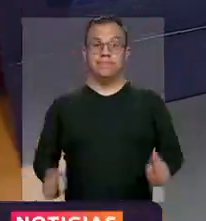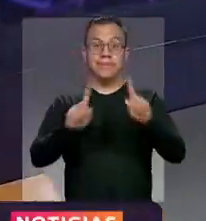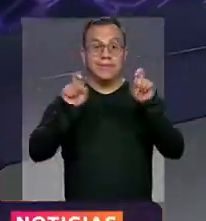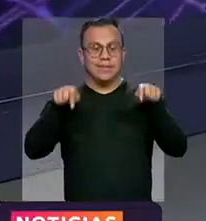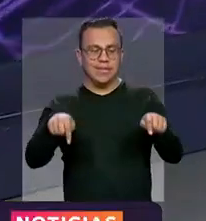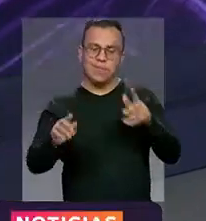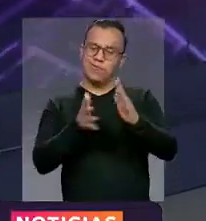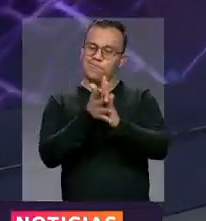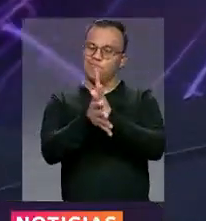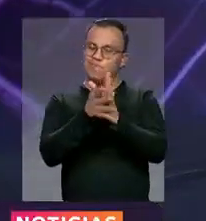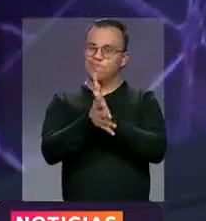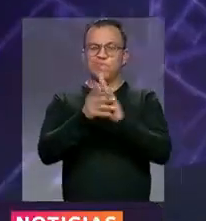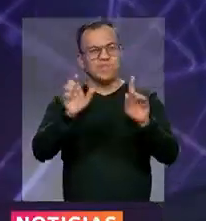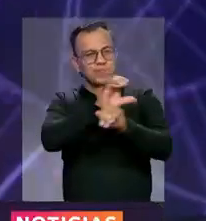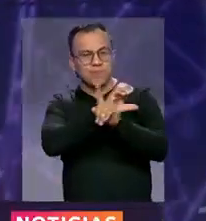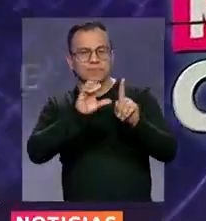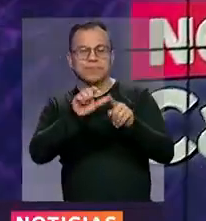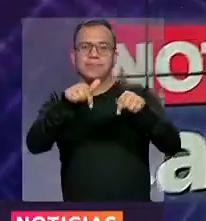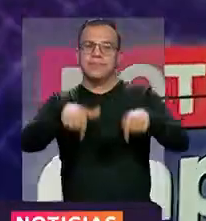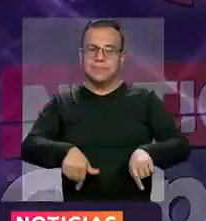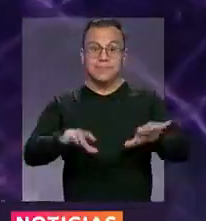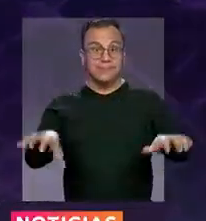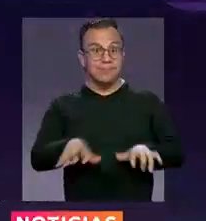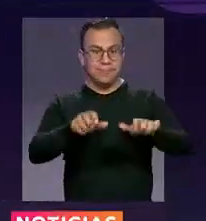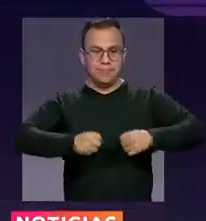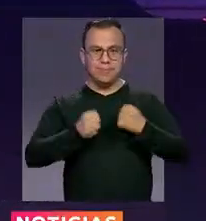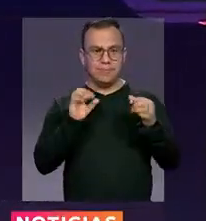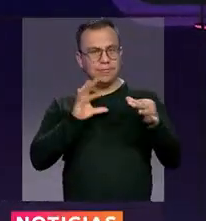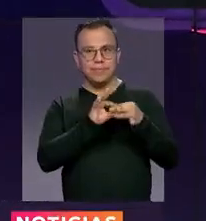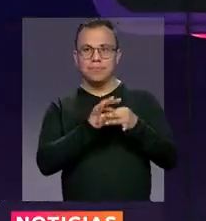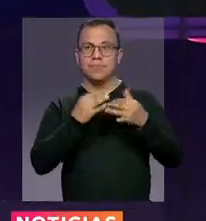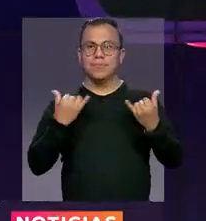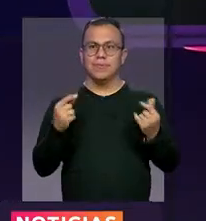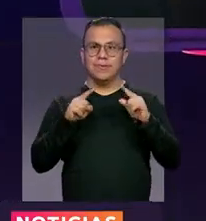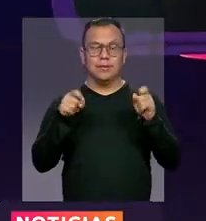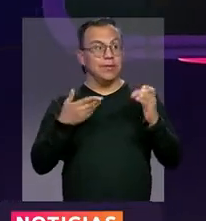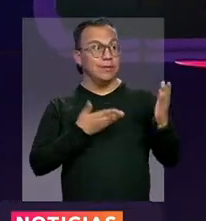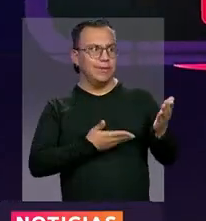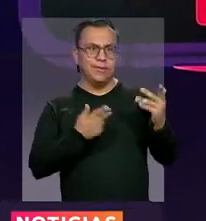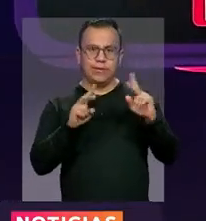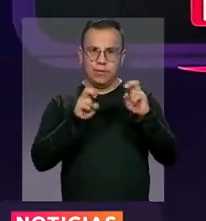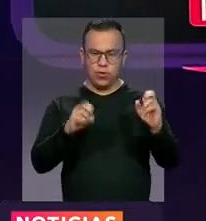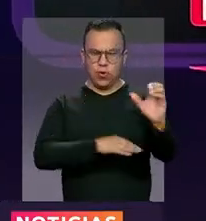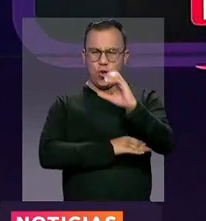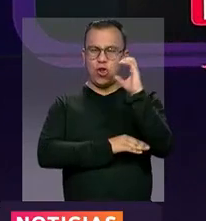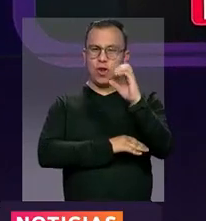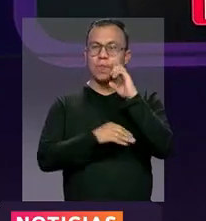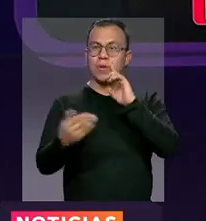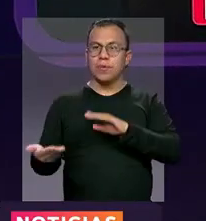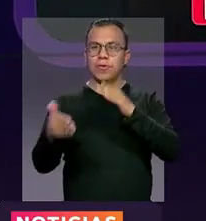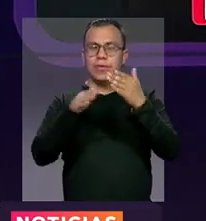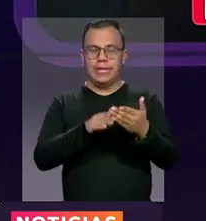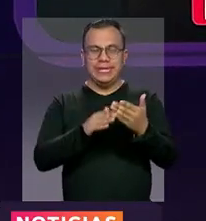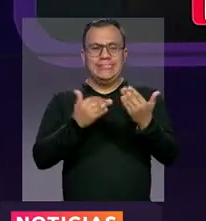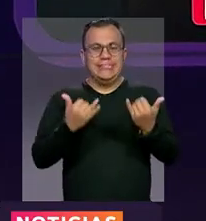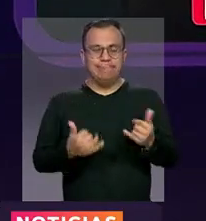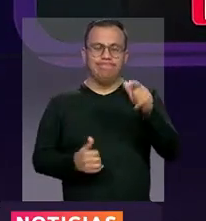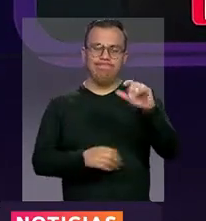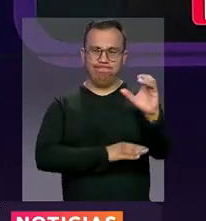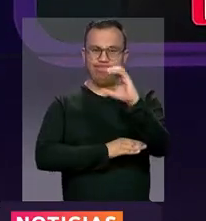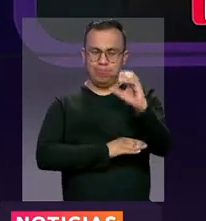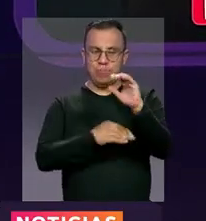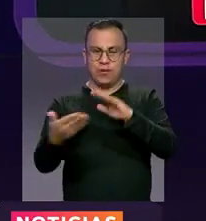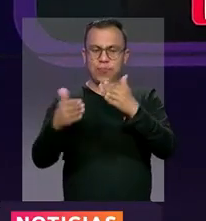Y es tiempo de conocer toda la información cultural que se genera en la Bogotá región. Esto es por Colombia, por el fallecimiento, luto en nuestro país,